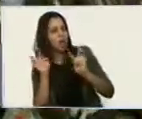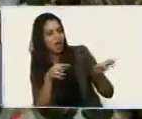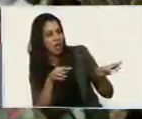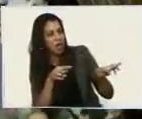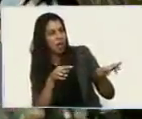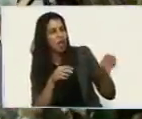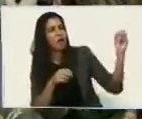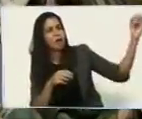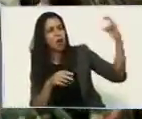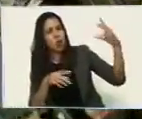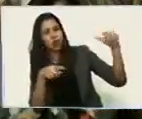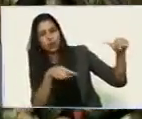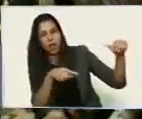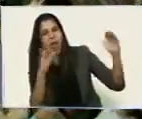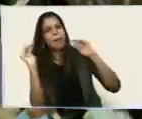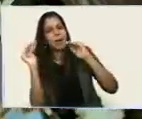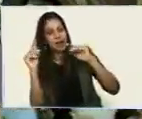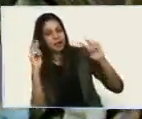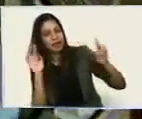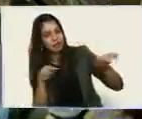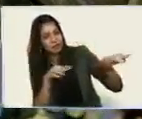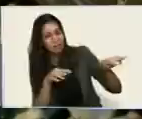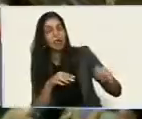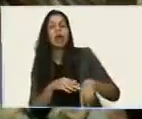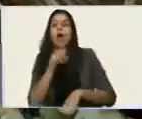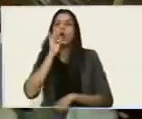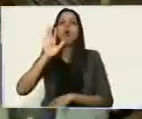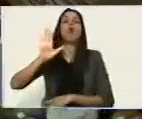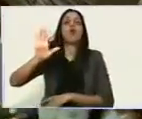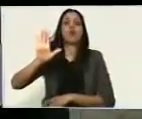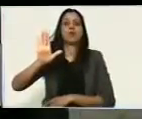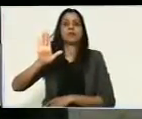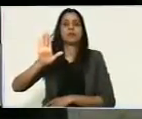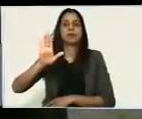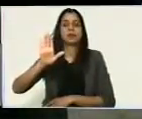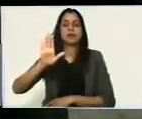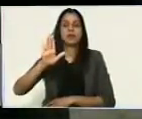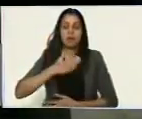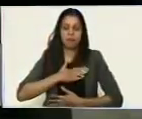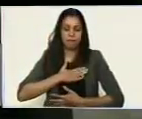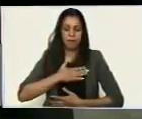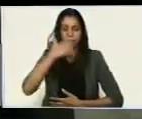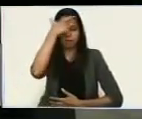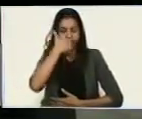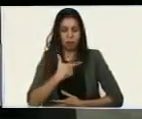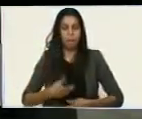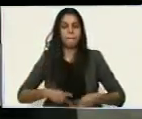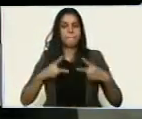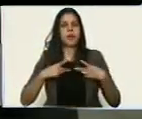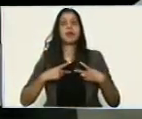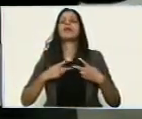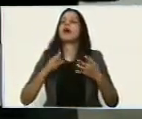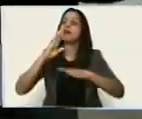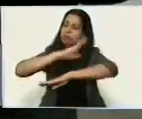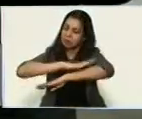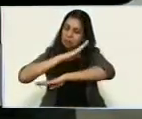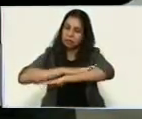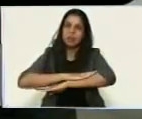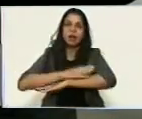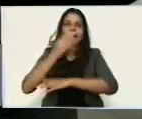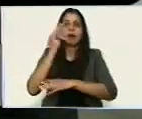faro de esperanza. Juro, absolutamente, pongo mi vida por delante que cumpliré mi palabra, lo